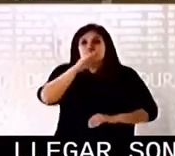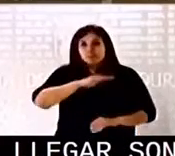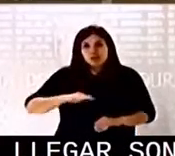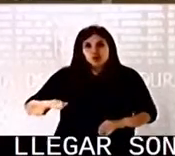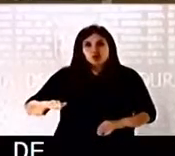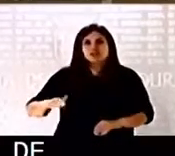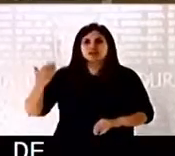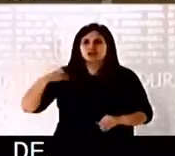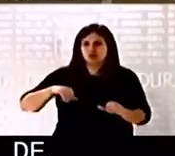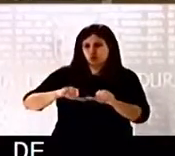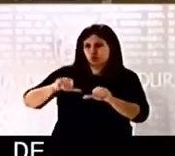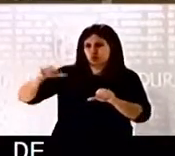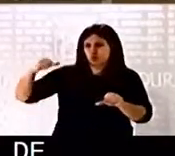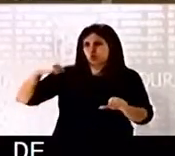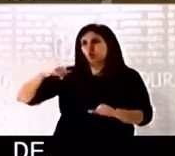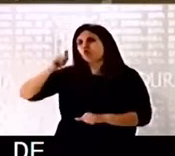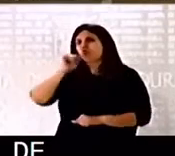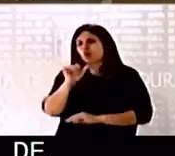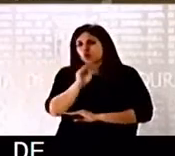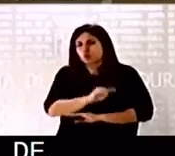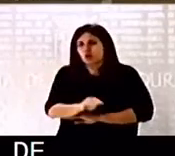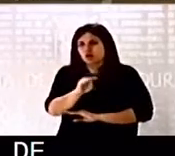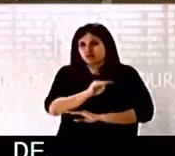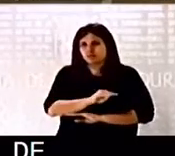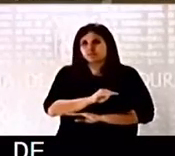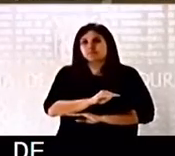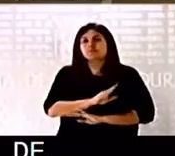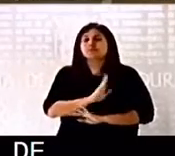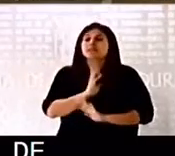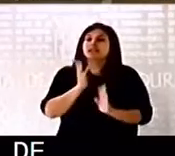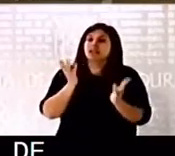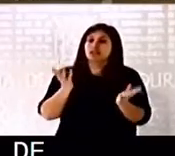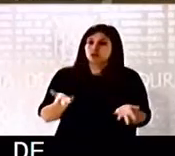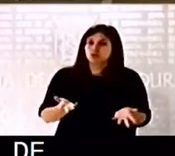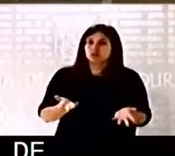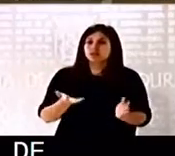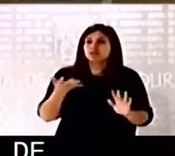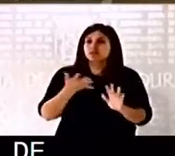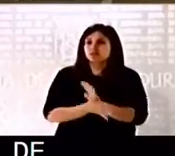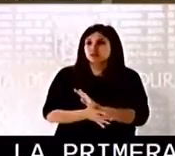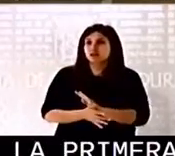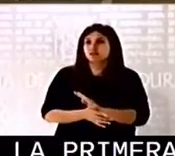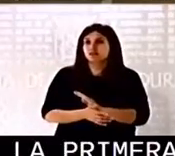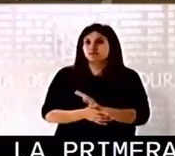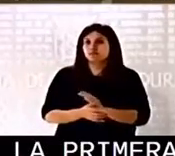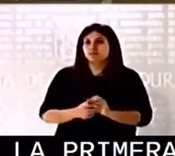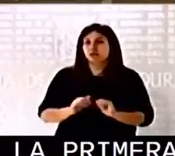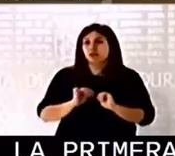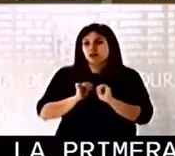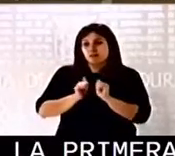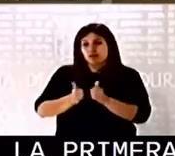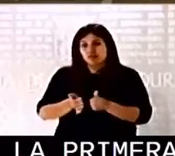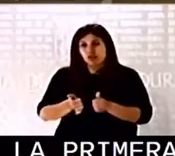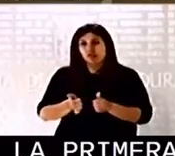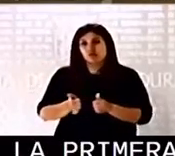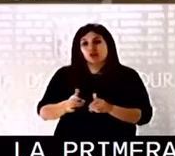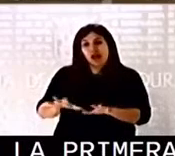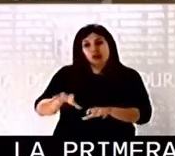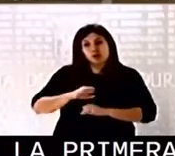protección de Ceuta. Quiere decir que ya la primera parte del acogimiento residencial lo tienen hecho,